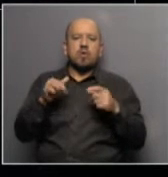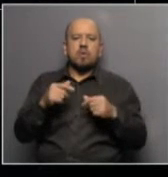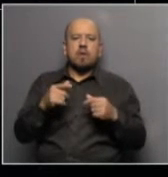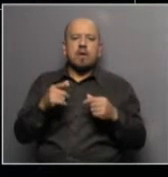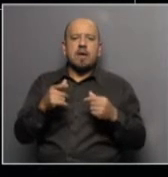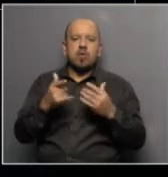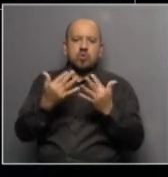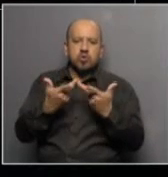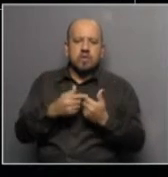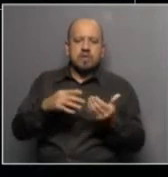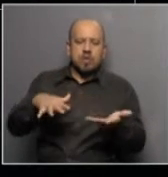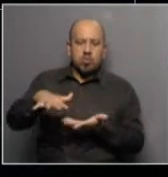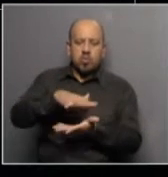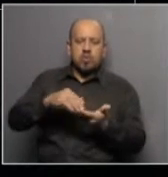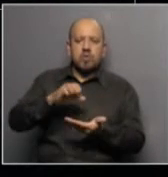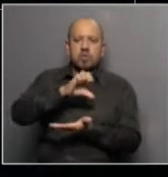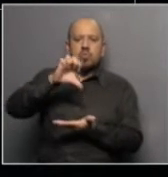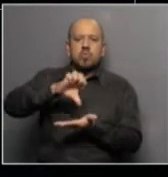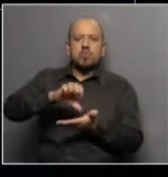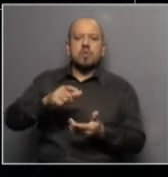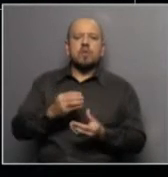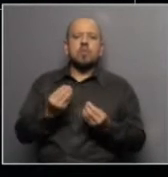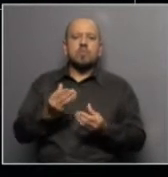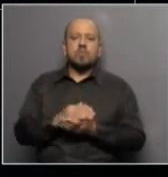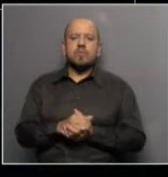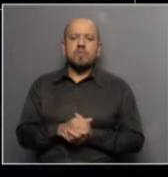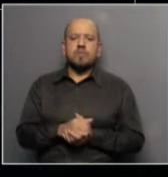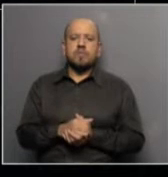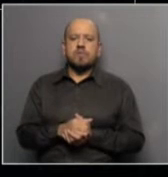ordenamiento territorial de una ciudad la existencia de estos barrios privados.